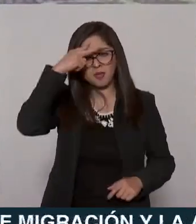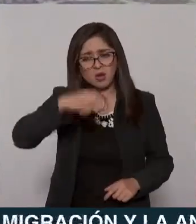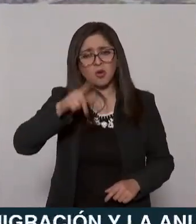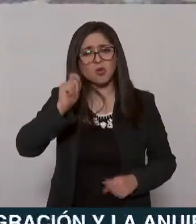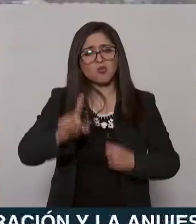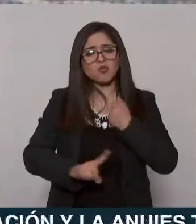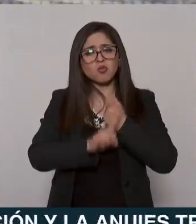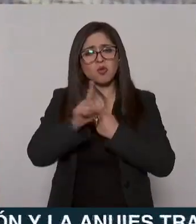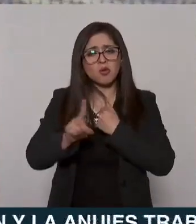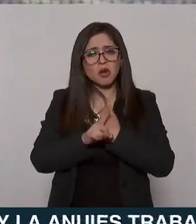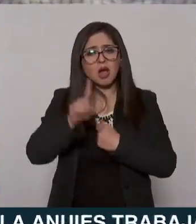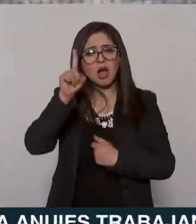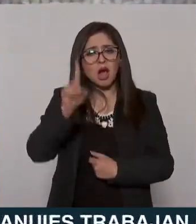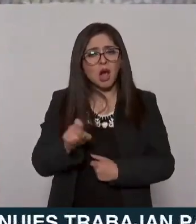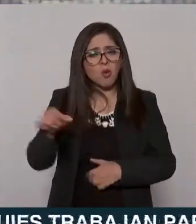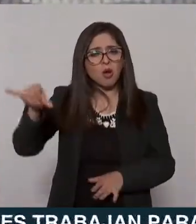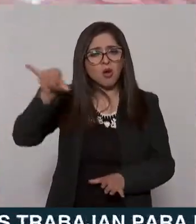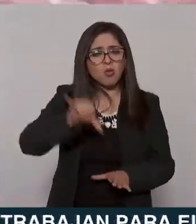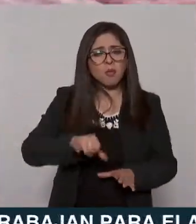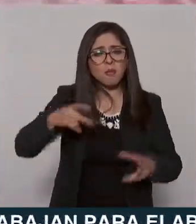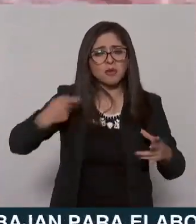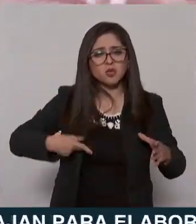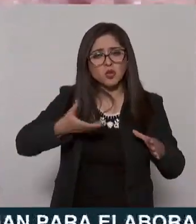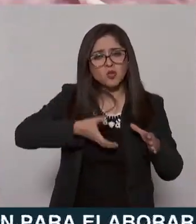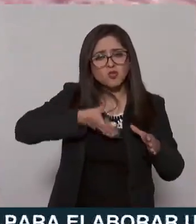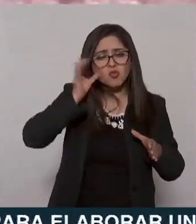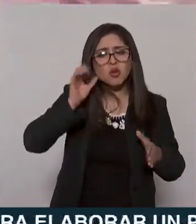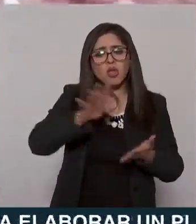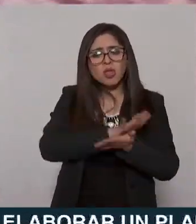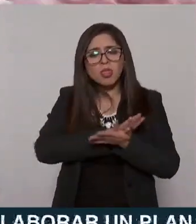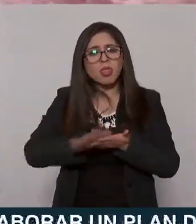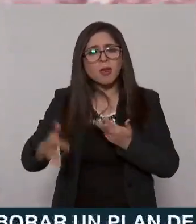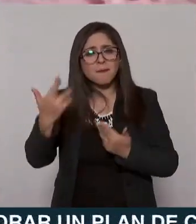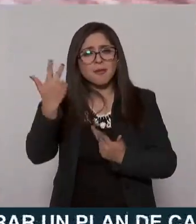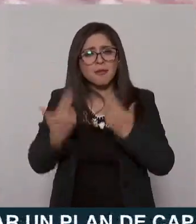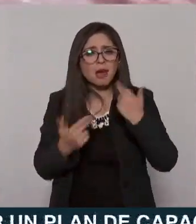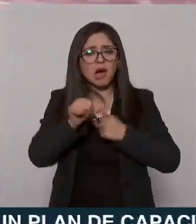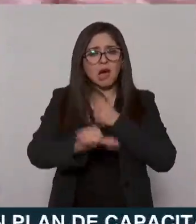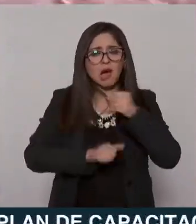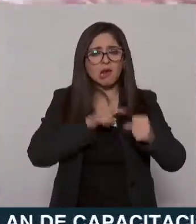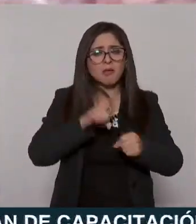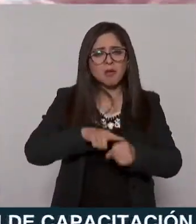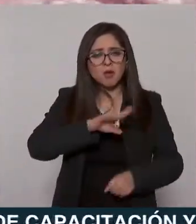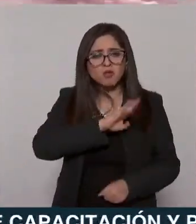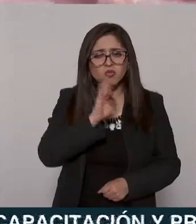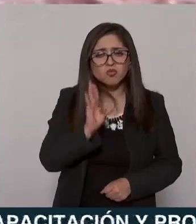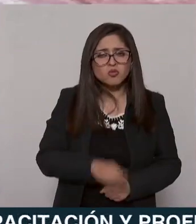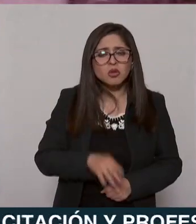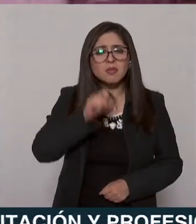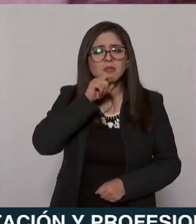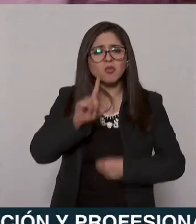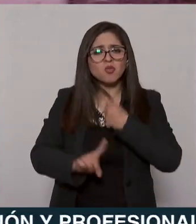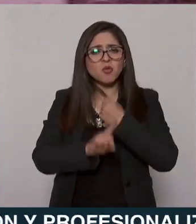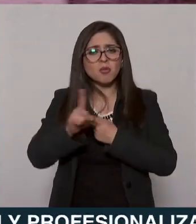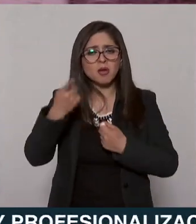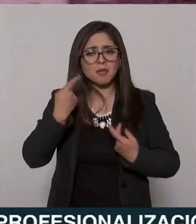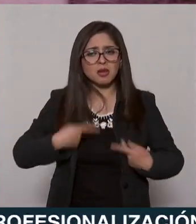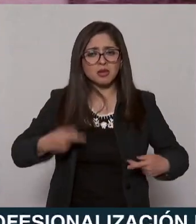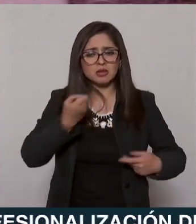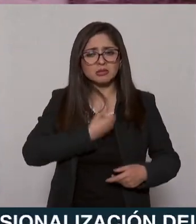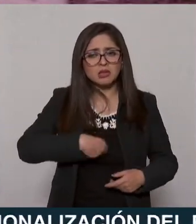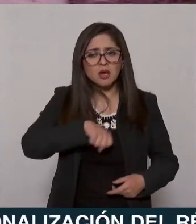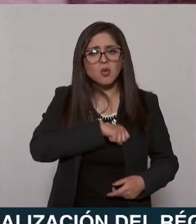los pozos para consumo humano, devastaran los cultivos, ganado y provocaran daños a la salud humana y el desplome de las